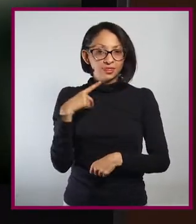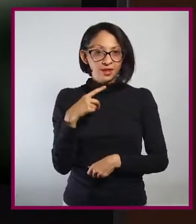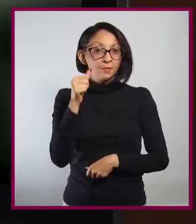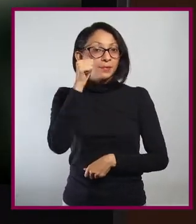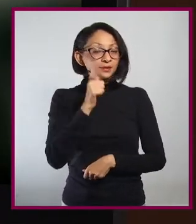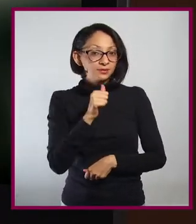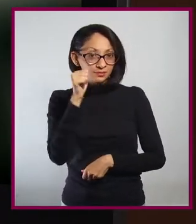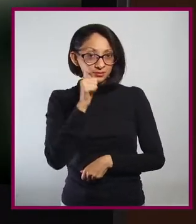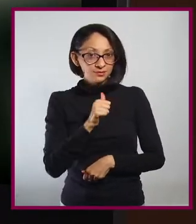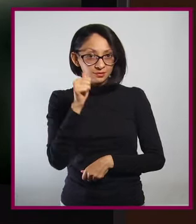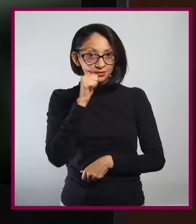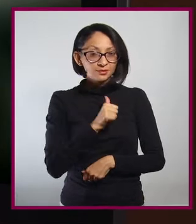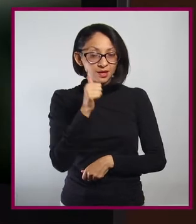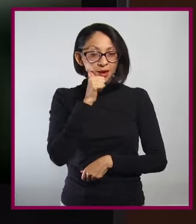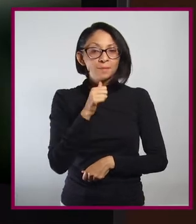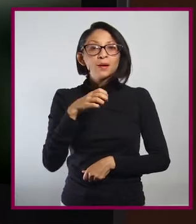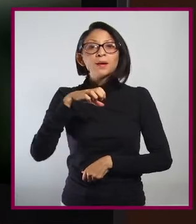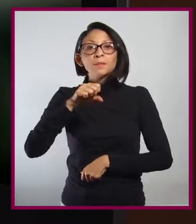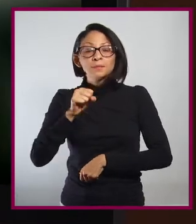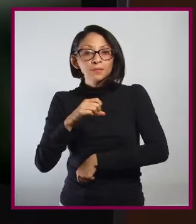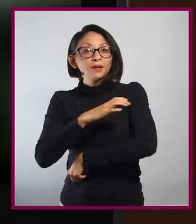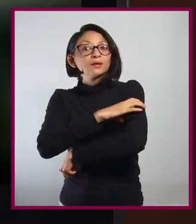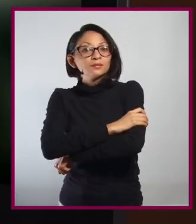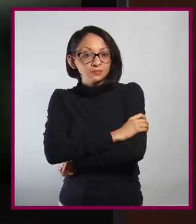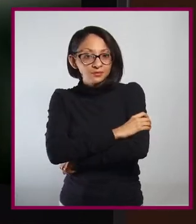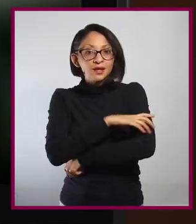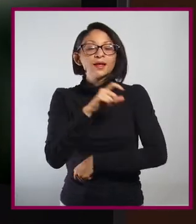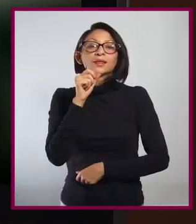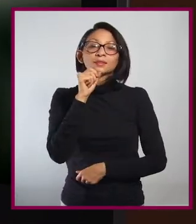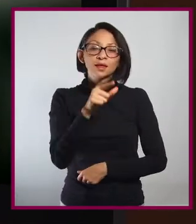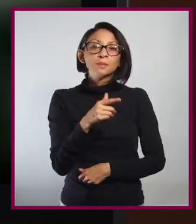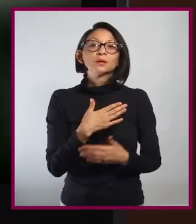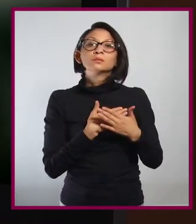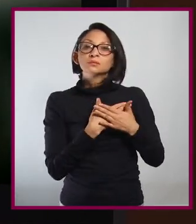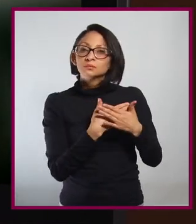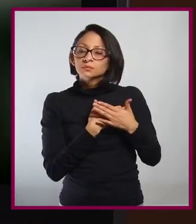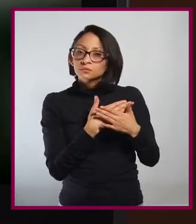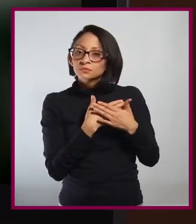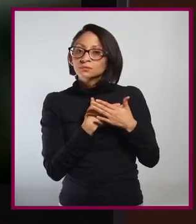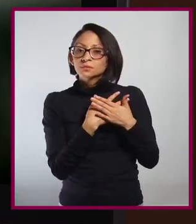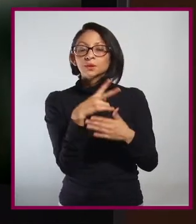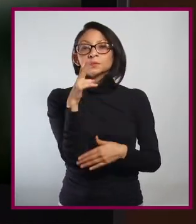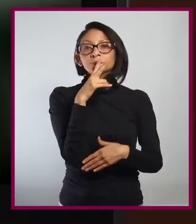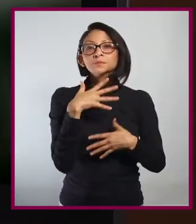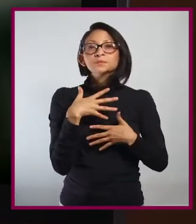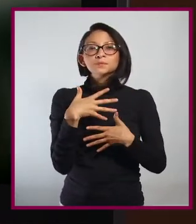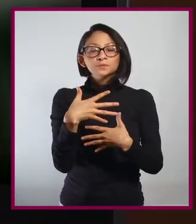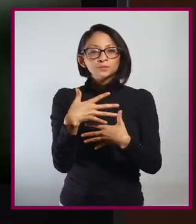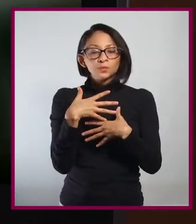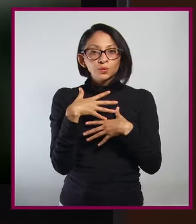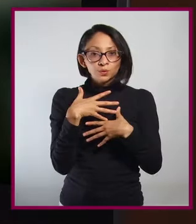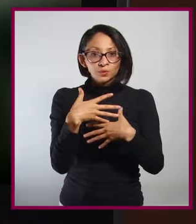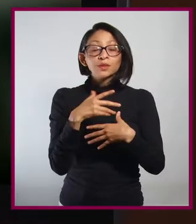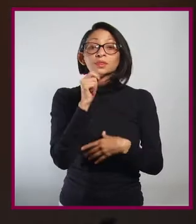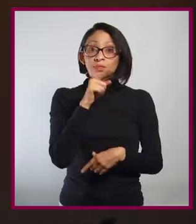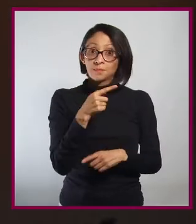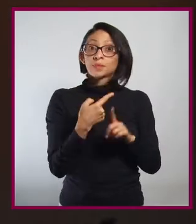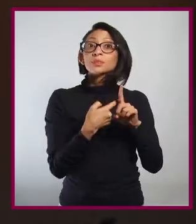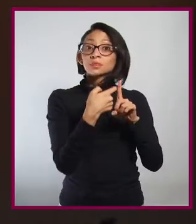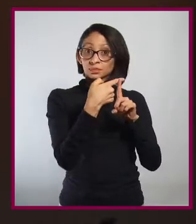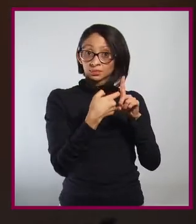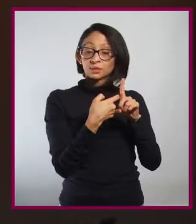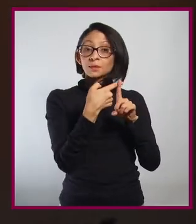incluir la medición de la presión arterial, la medición de la frecuencia cardíaca, la frecuencia respiratoria,